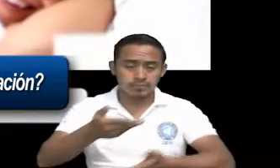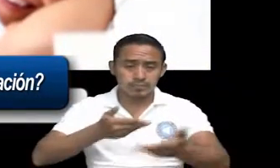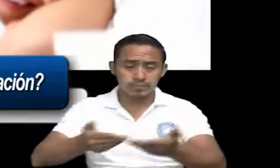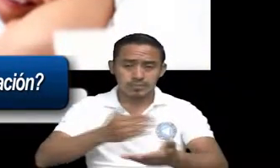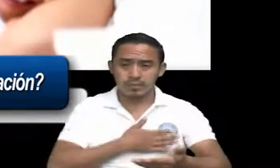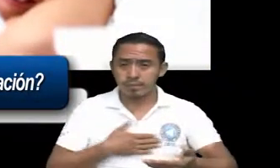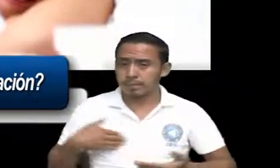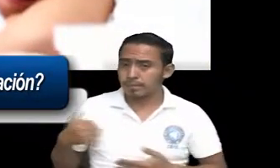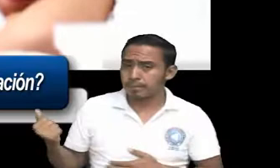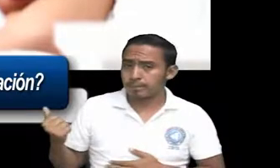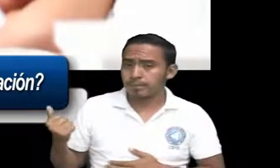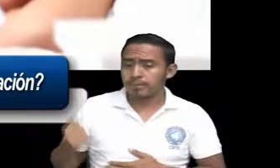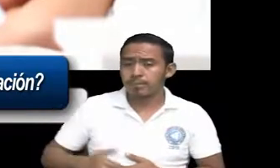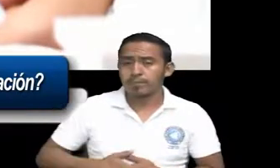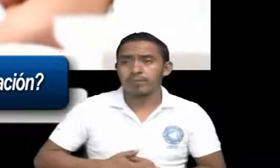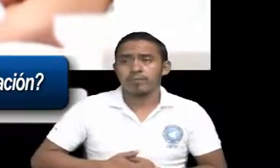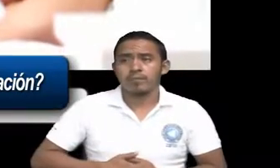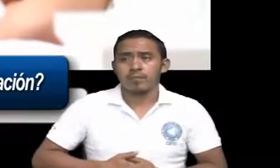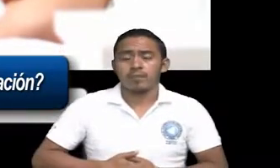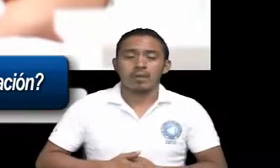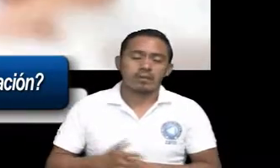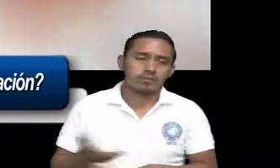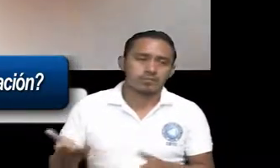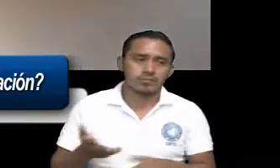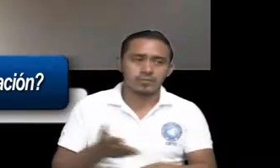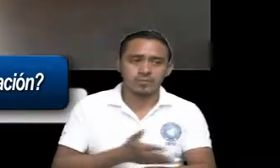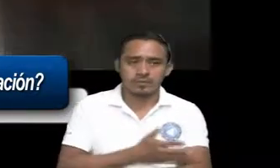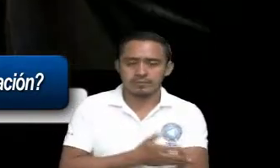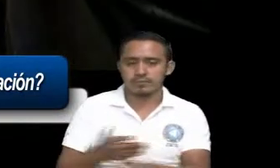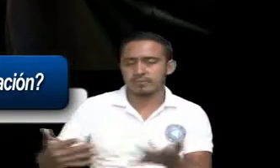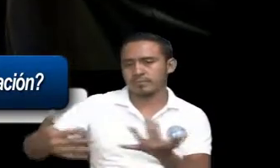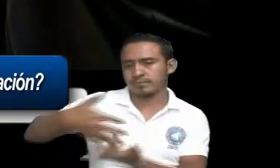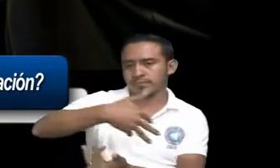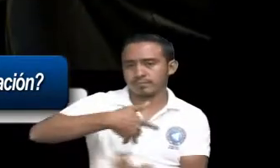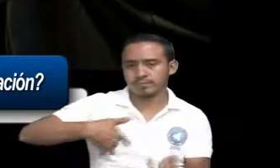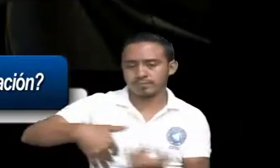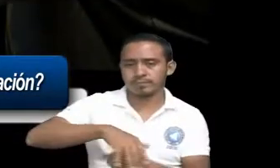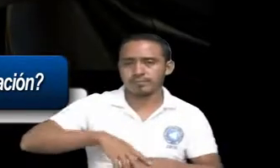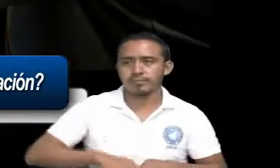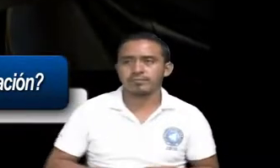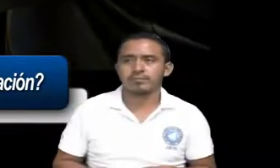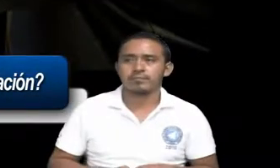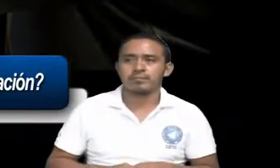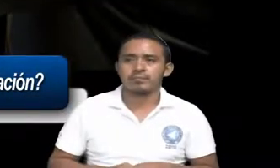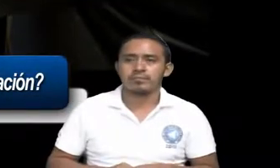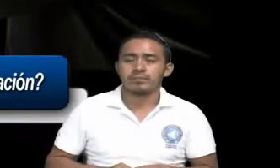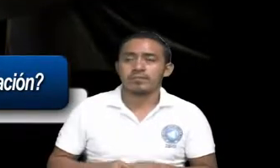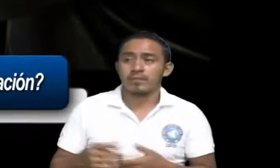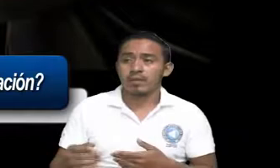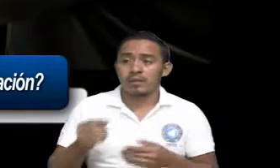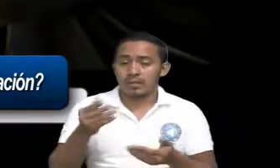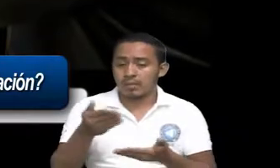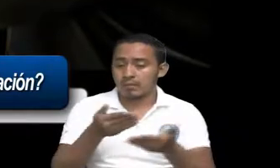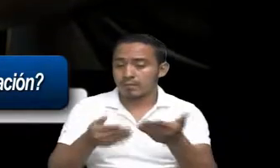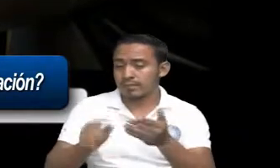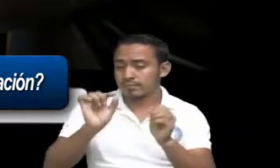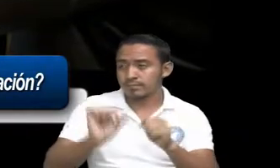mejor, obviamente, que el que hubo en la otra relación. Uh-huh. O sea, la confianza se vuelve a restaurar, aunque sea un